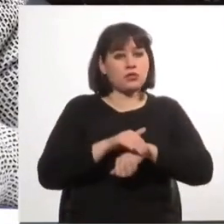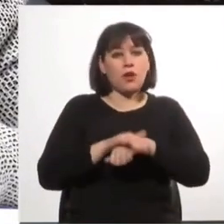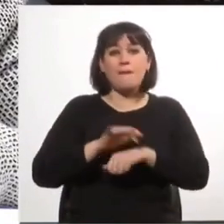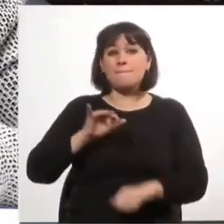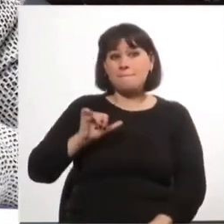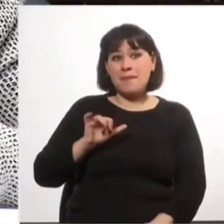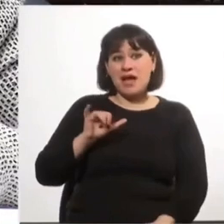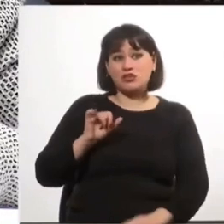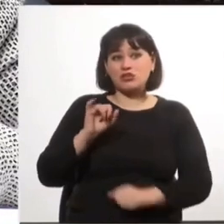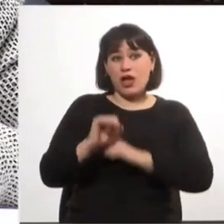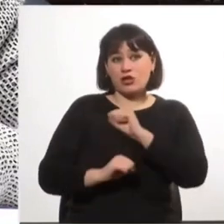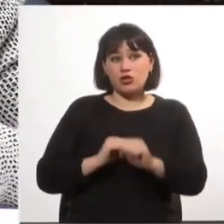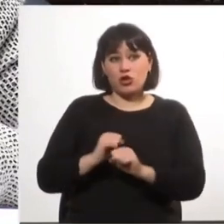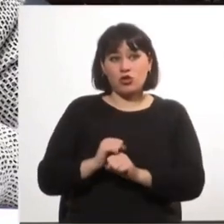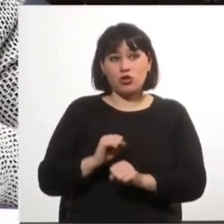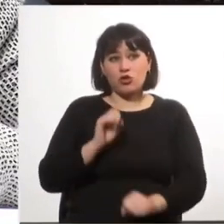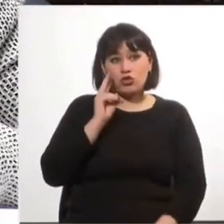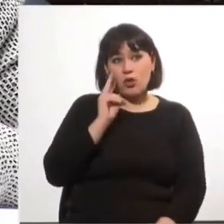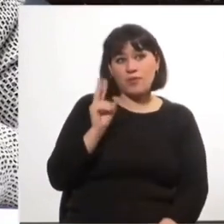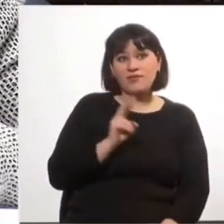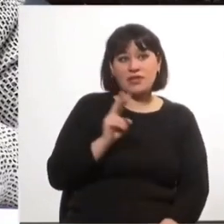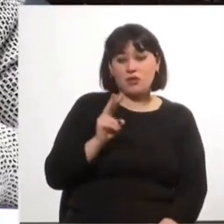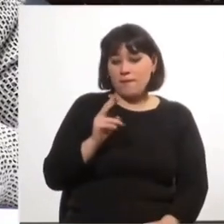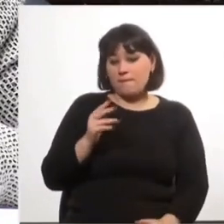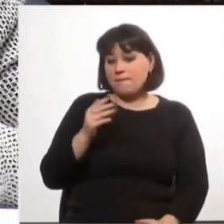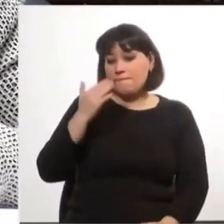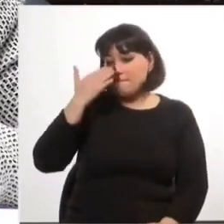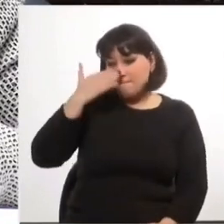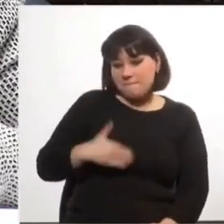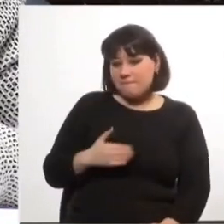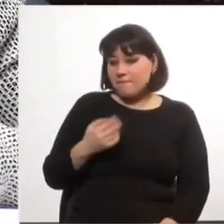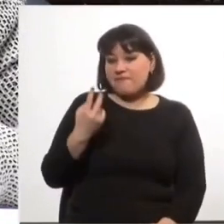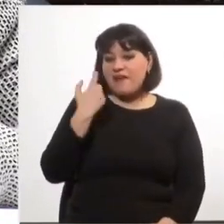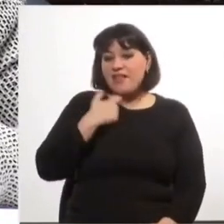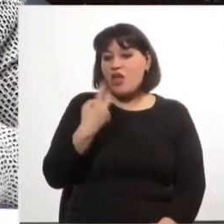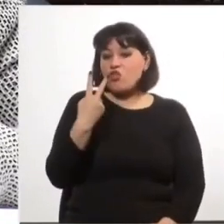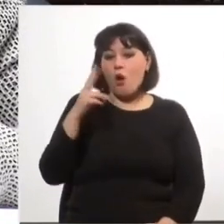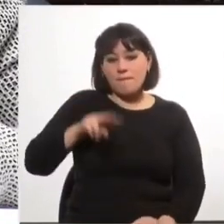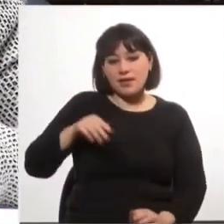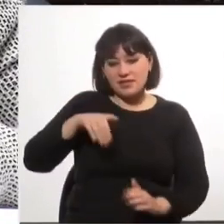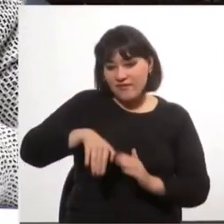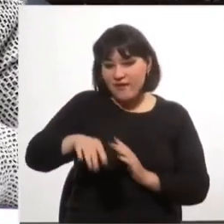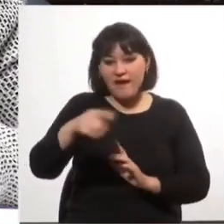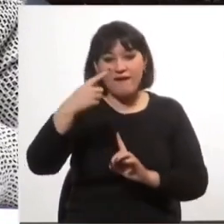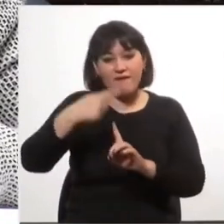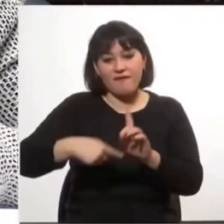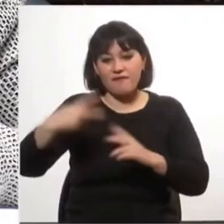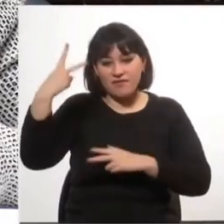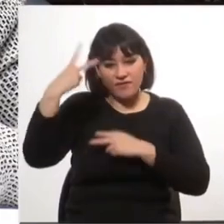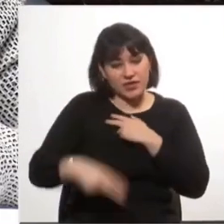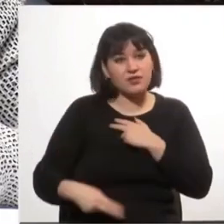del 22, a menos de 2 meses del vencimiento del plazo de los 2 años dados por el artículo